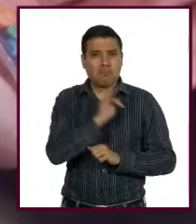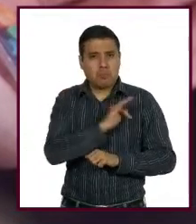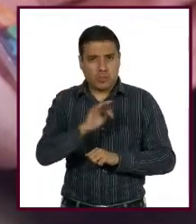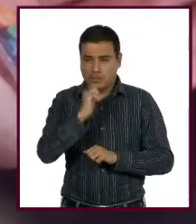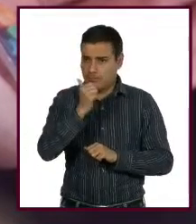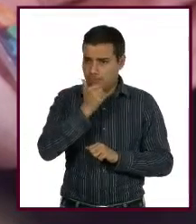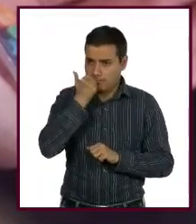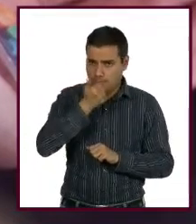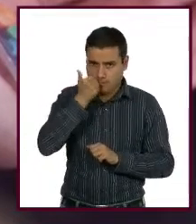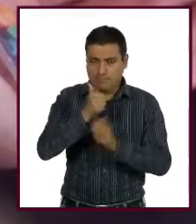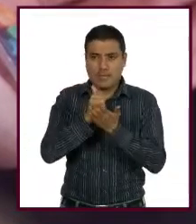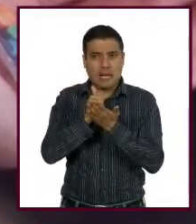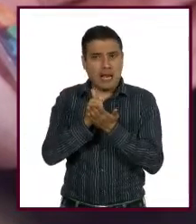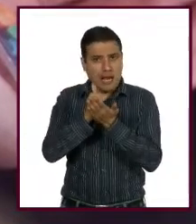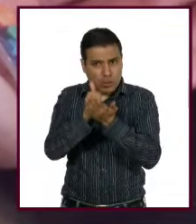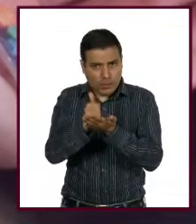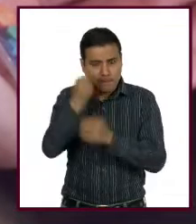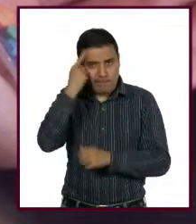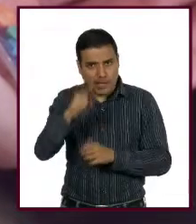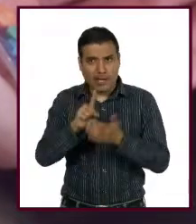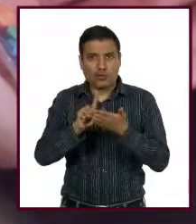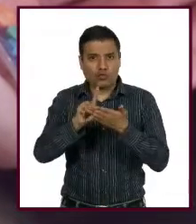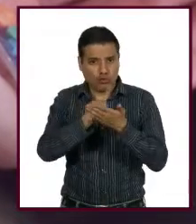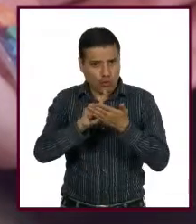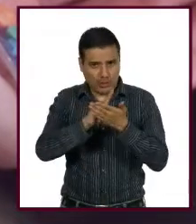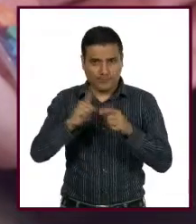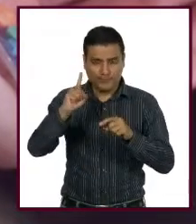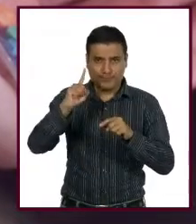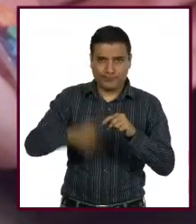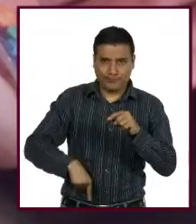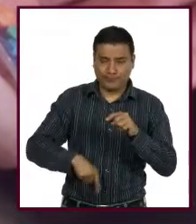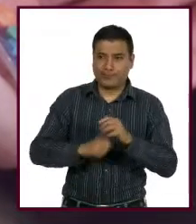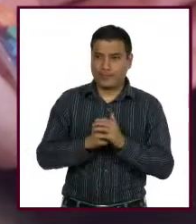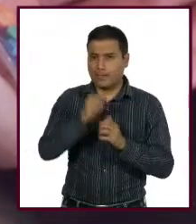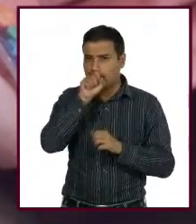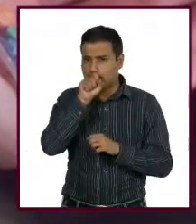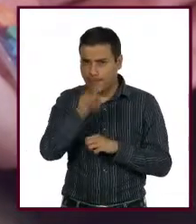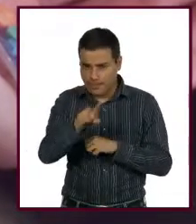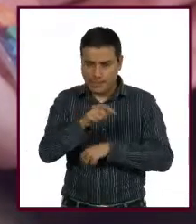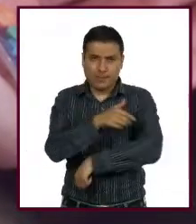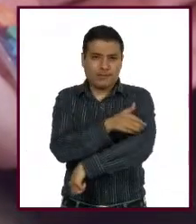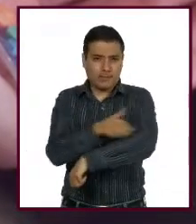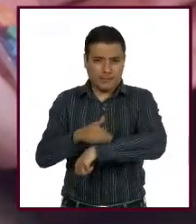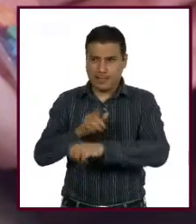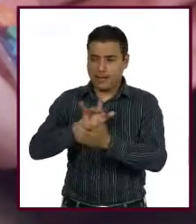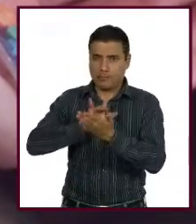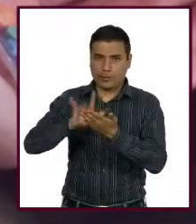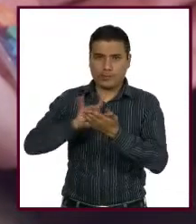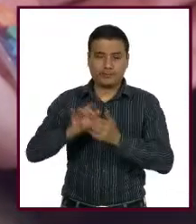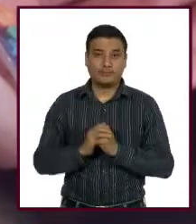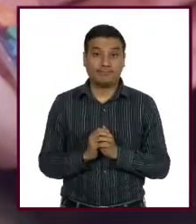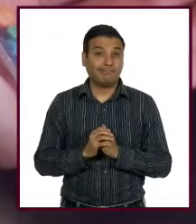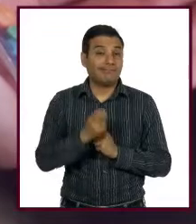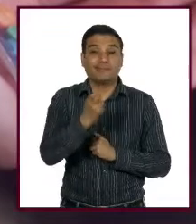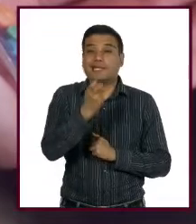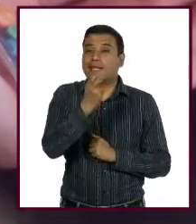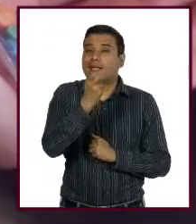sea previniendo el su uso o apoyando a los niños, niñas y adolescentes, así como a sus familias. Ese es el objetivo,